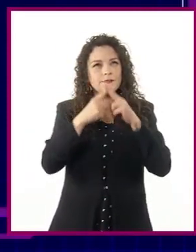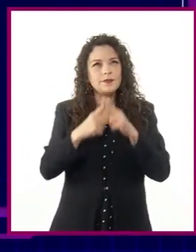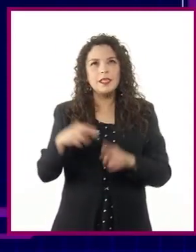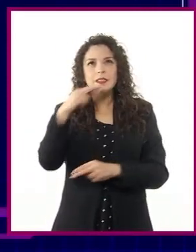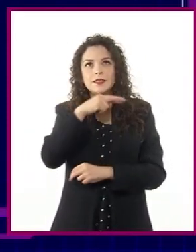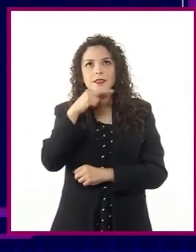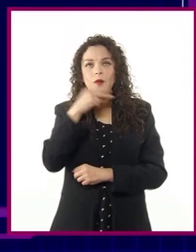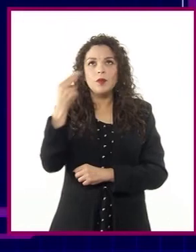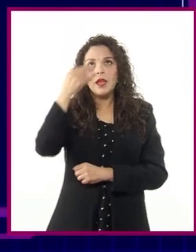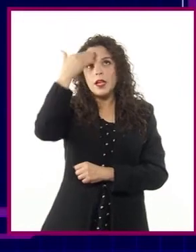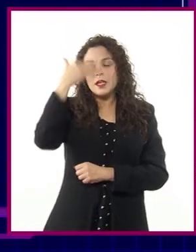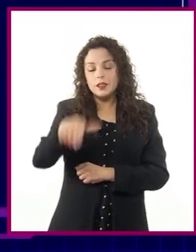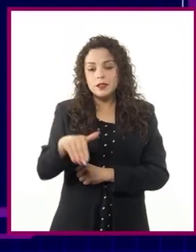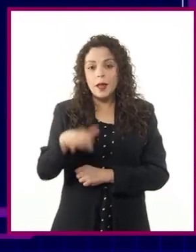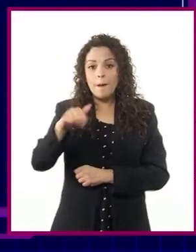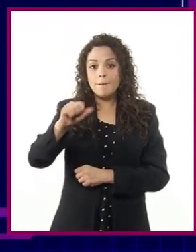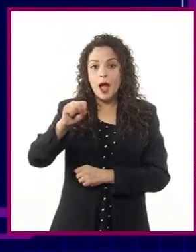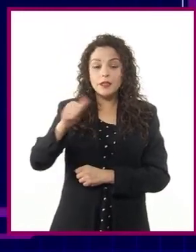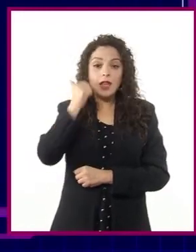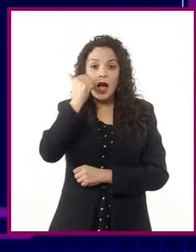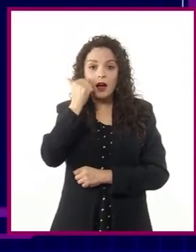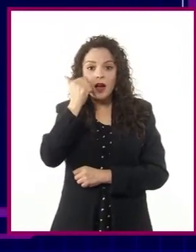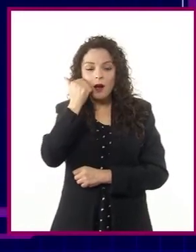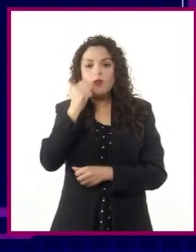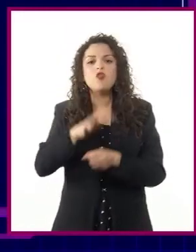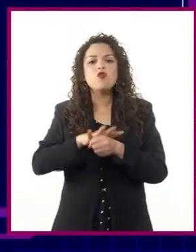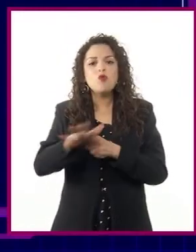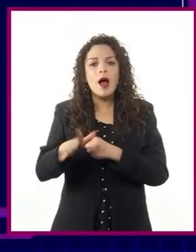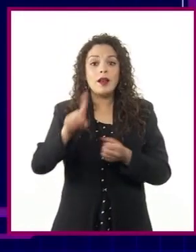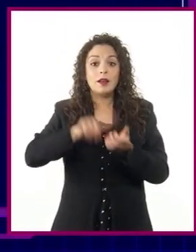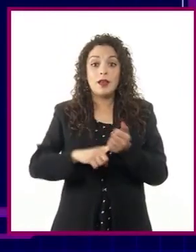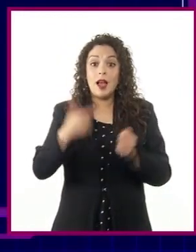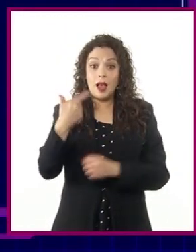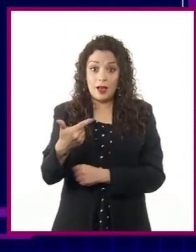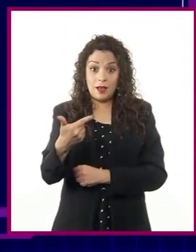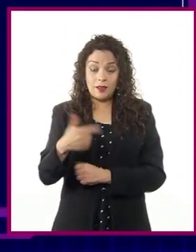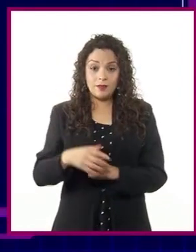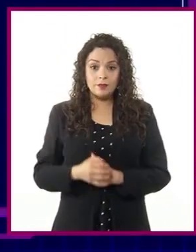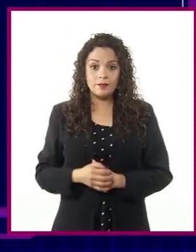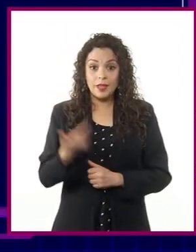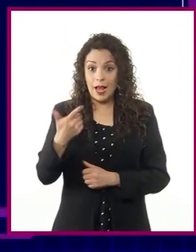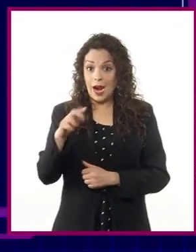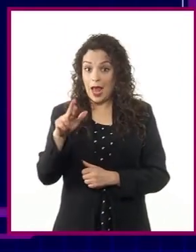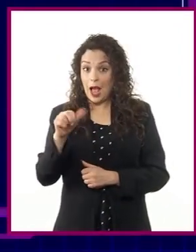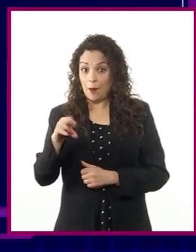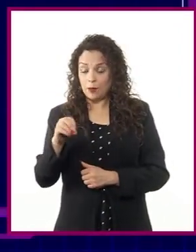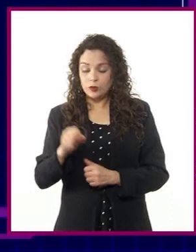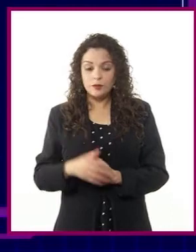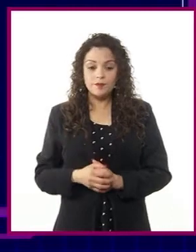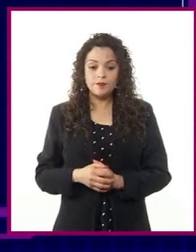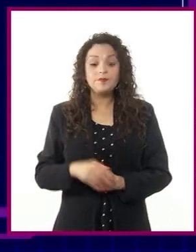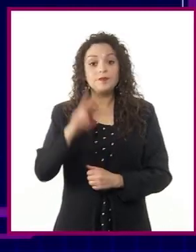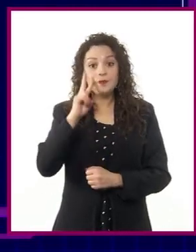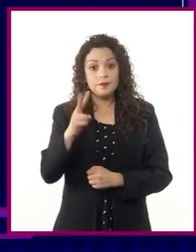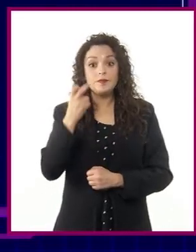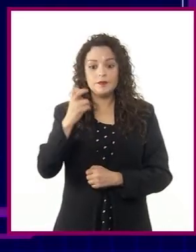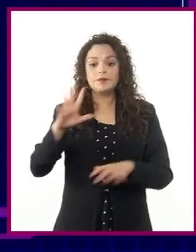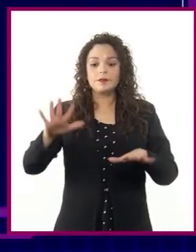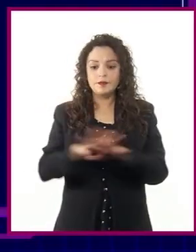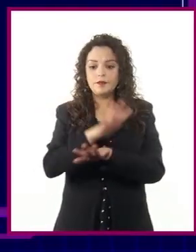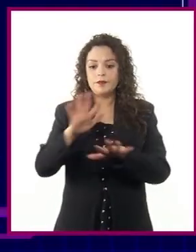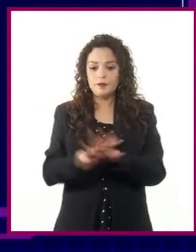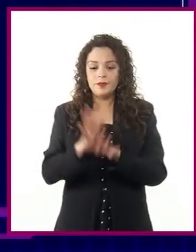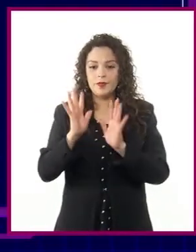para saber cuál es la masa del jabón en gramos. Hemos convertido todos los datos del problema a una misma